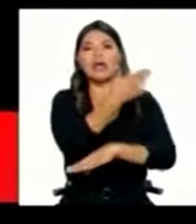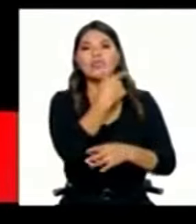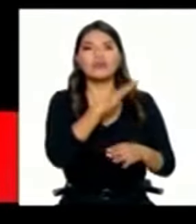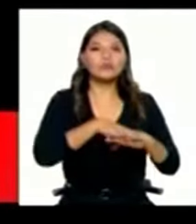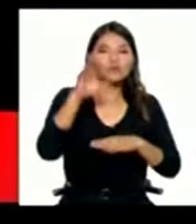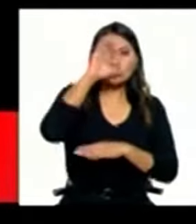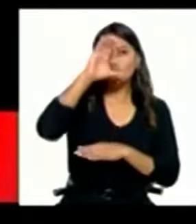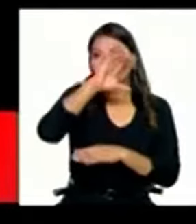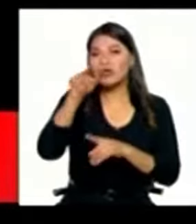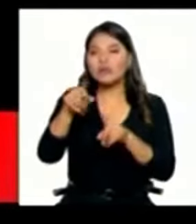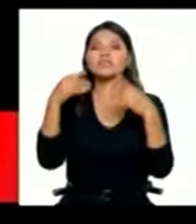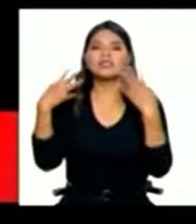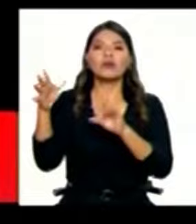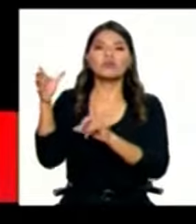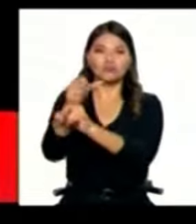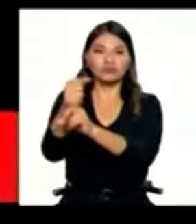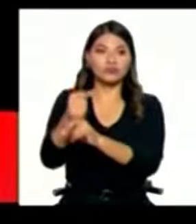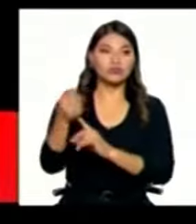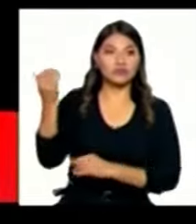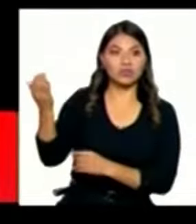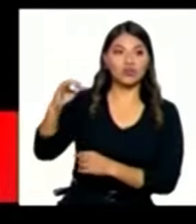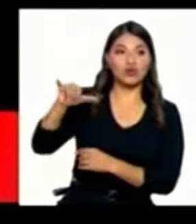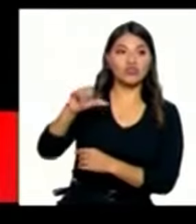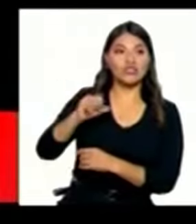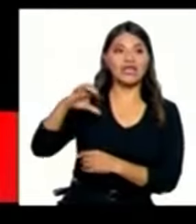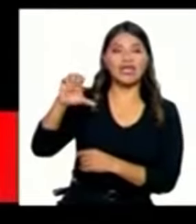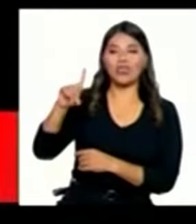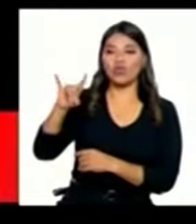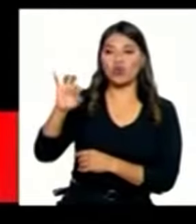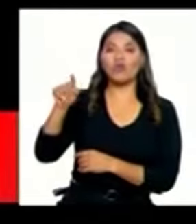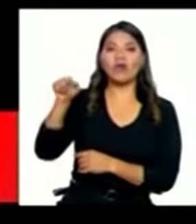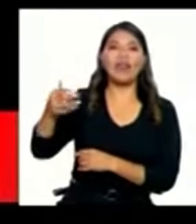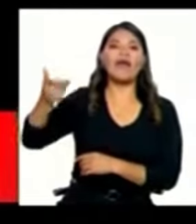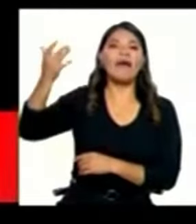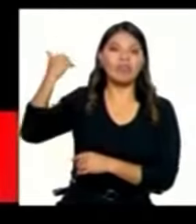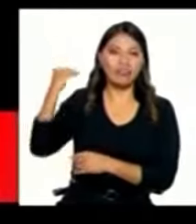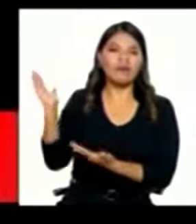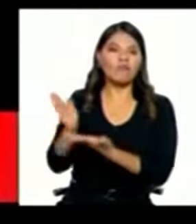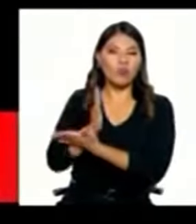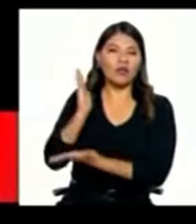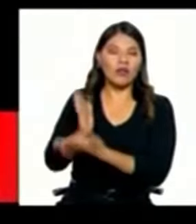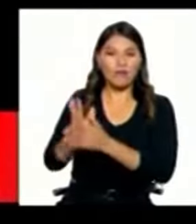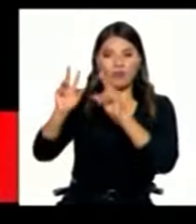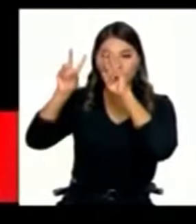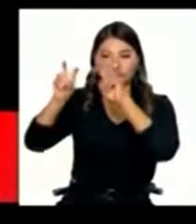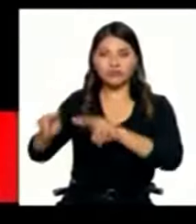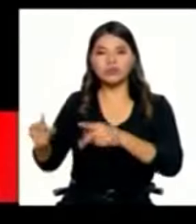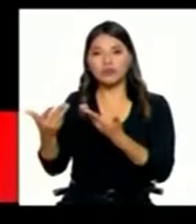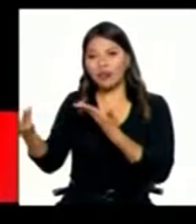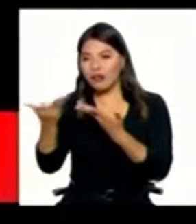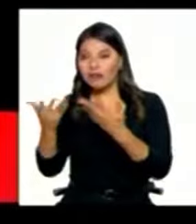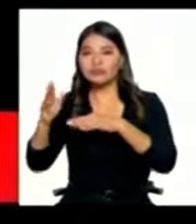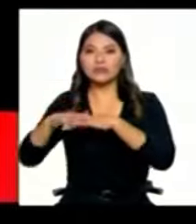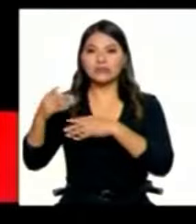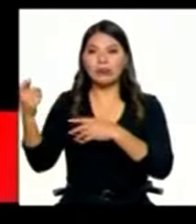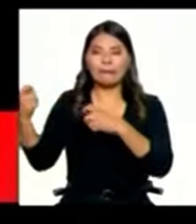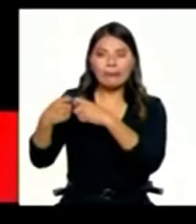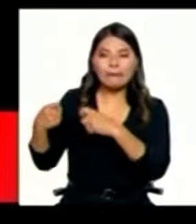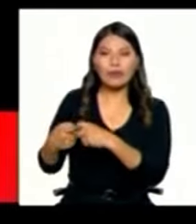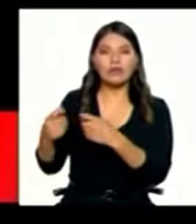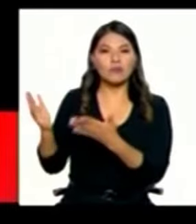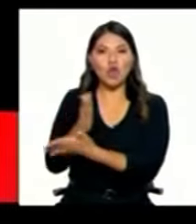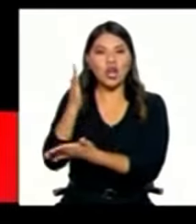incontrastable. José Eduardo Bendezú Butarra es investigado por los presuntos delitos de negociación incompatible